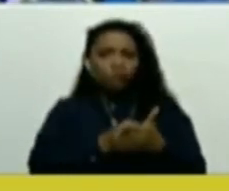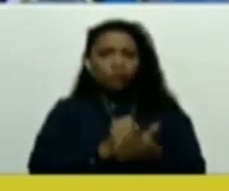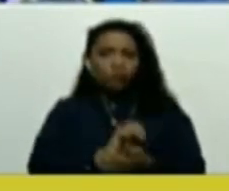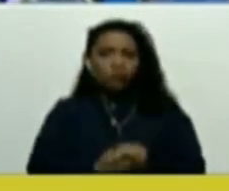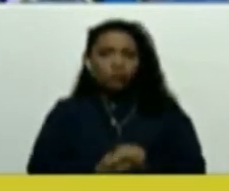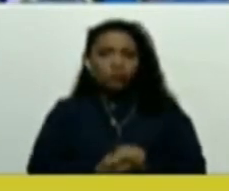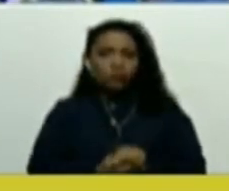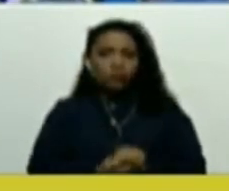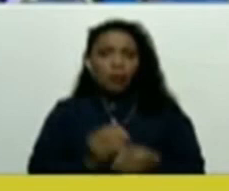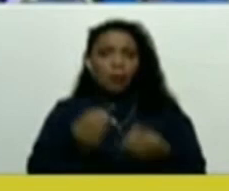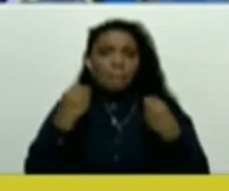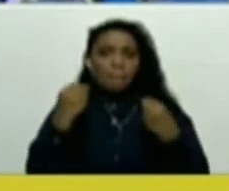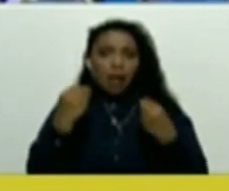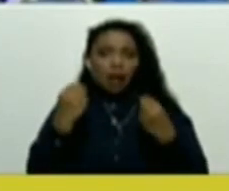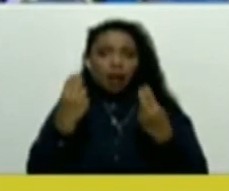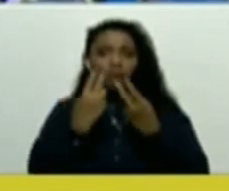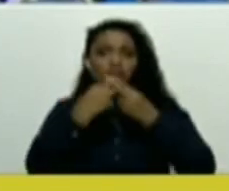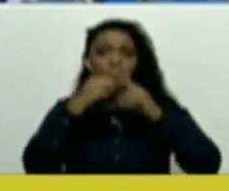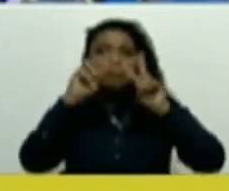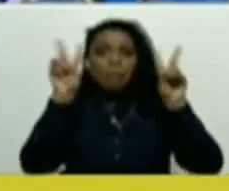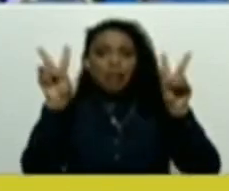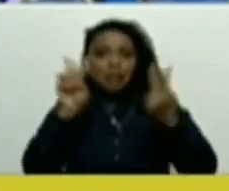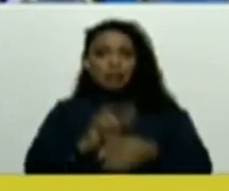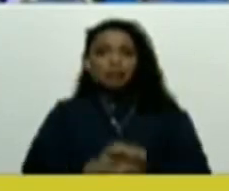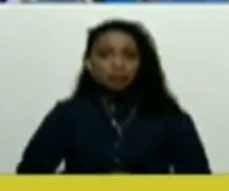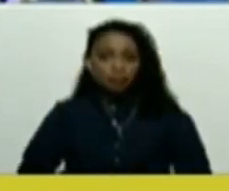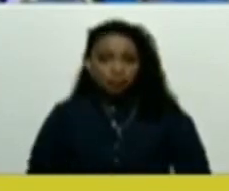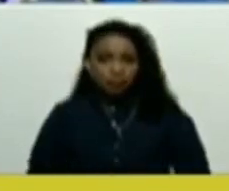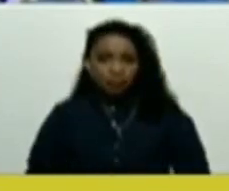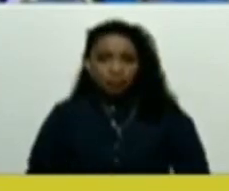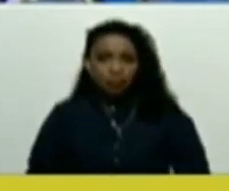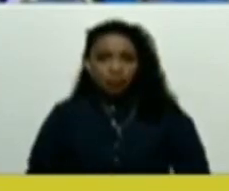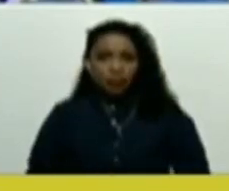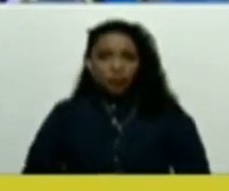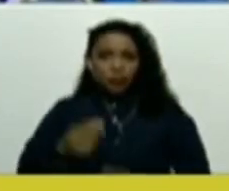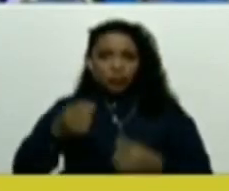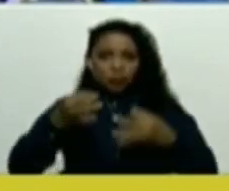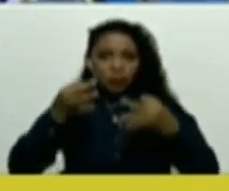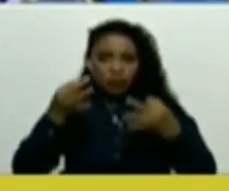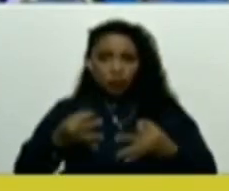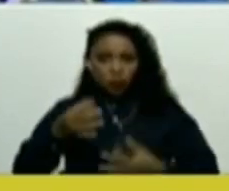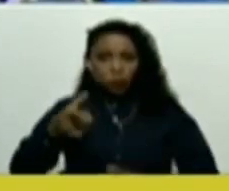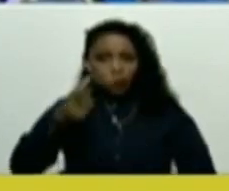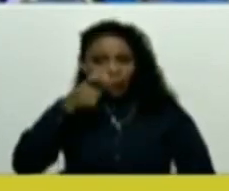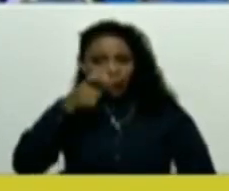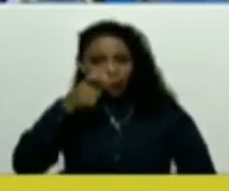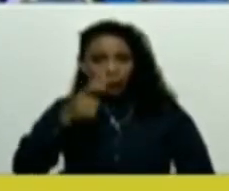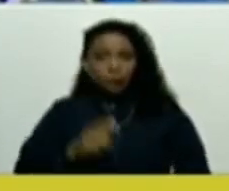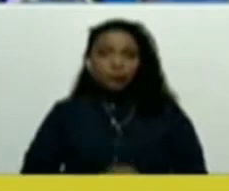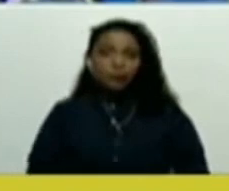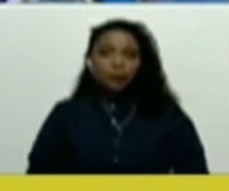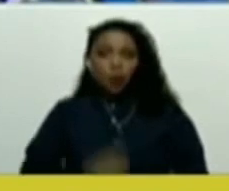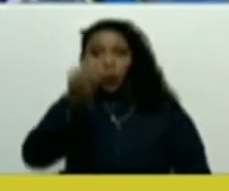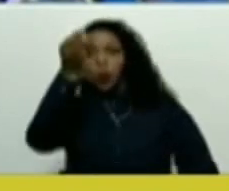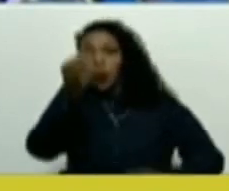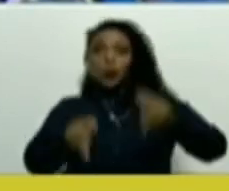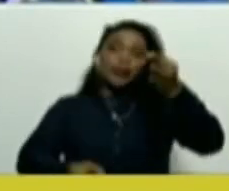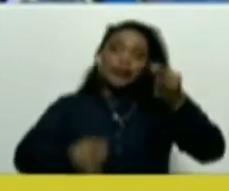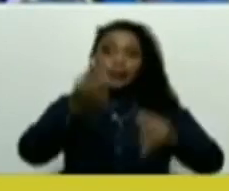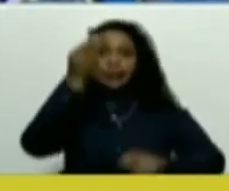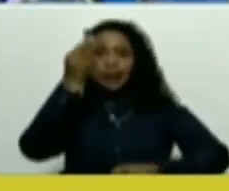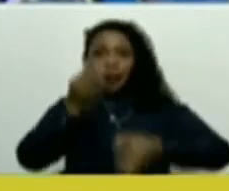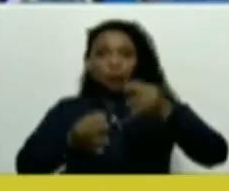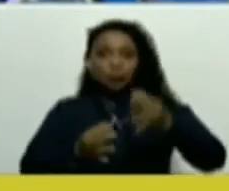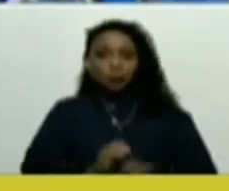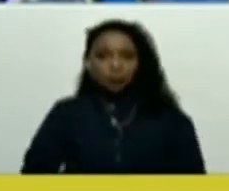for peace, por la paz, for security, por la seguridad, for justice, la